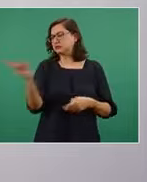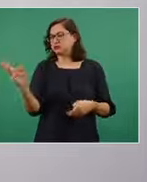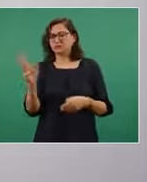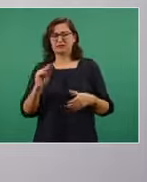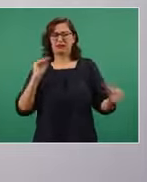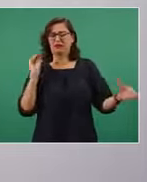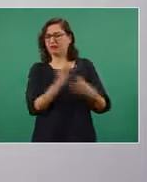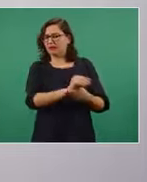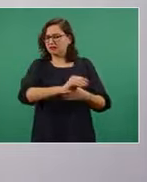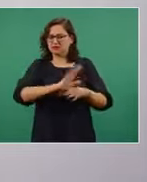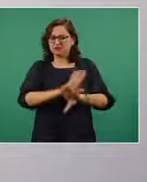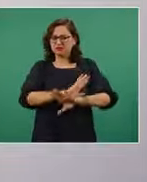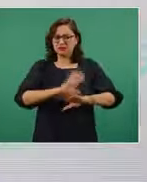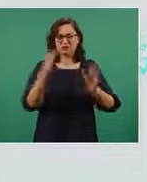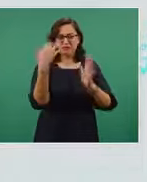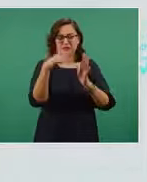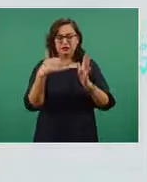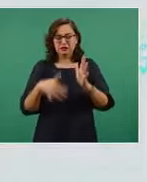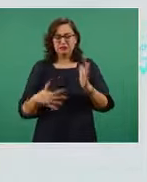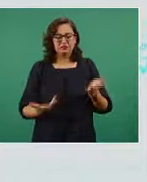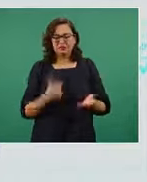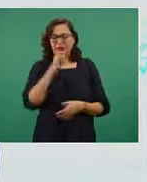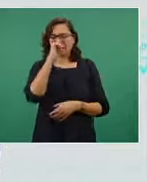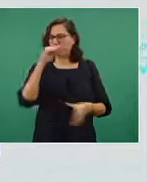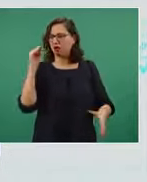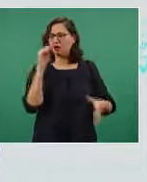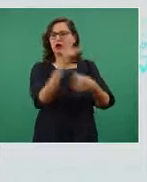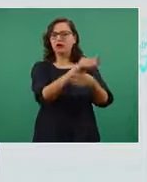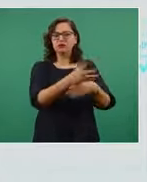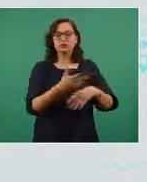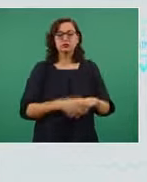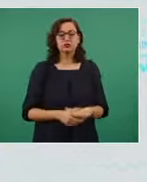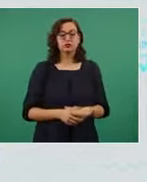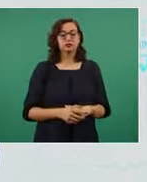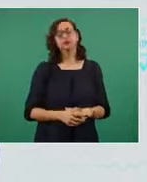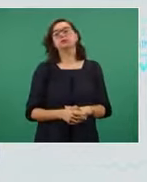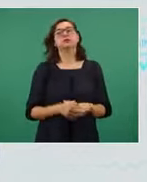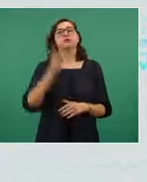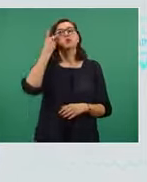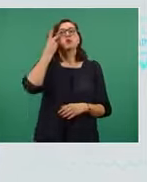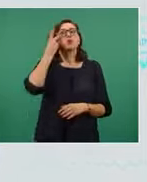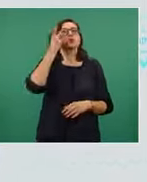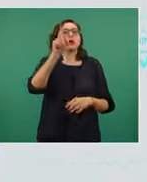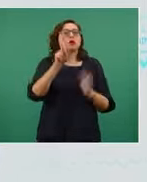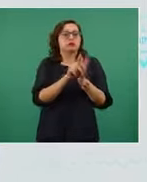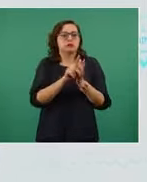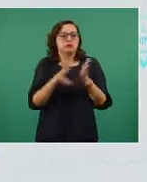periódicos les dicen, ya no te puedo pagar los $500,000,